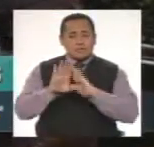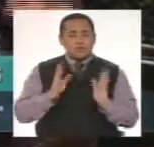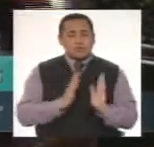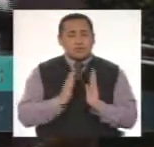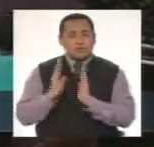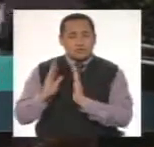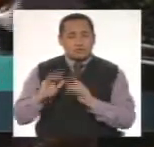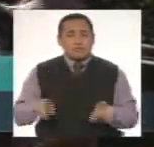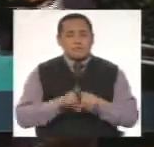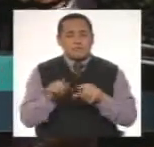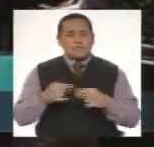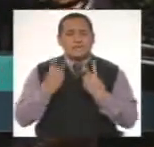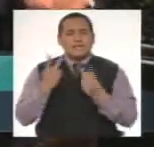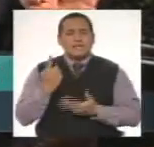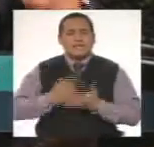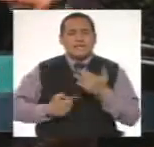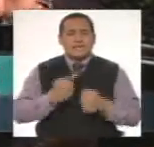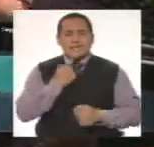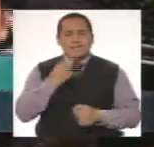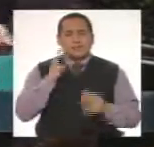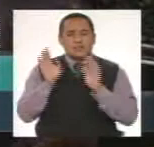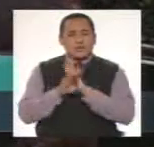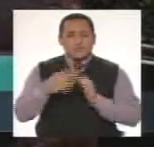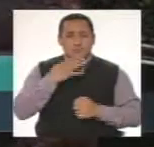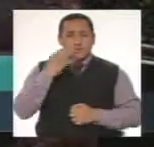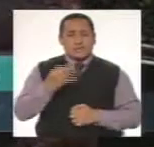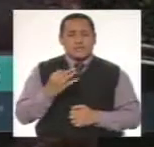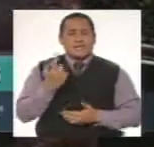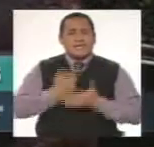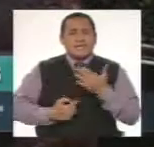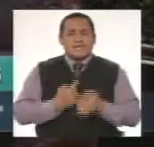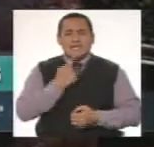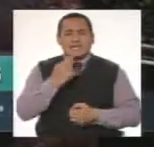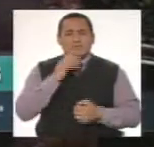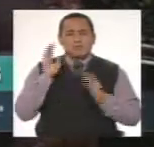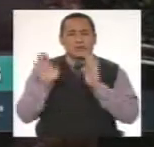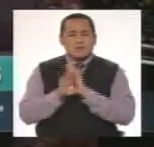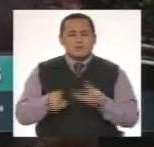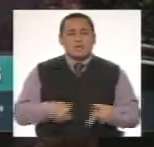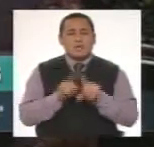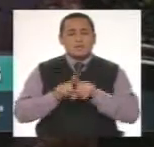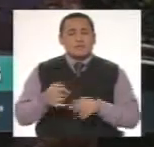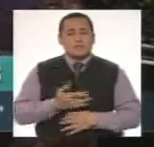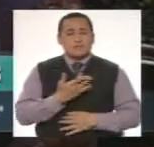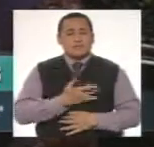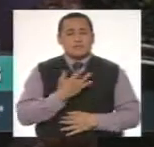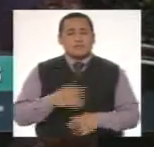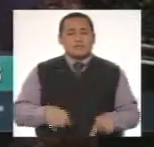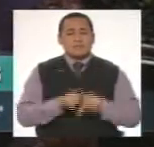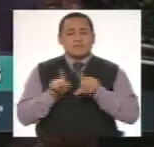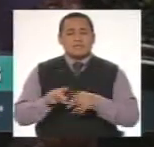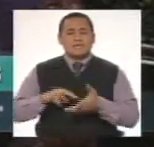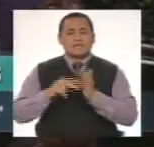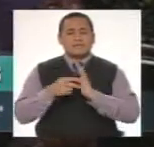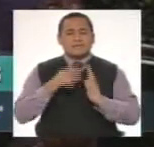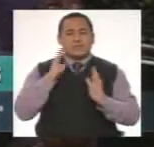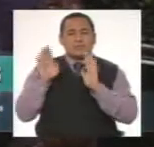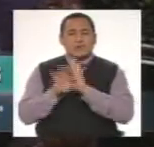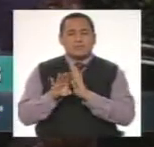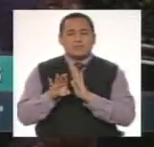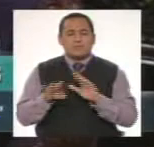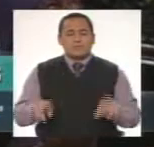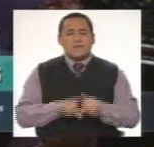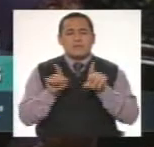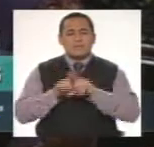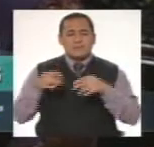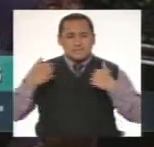proceso de ver qué cosa es real, qué cosa es simplemente percepciones y qué cosa es